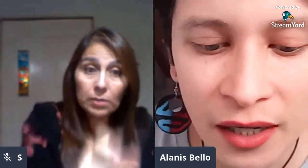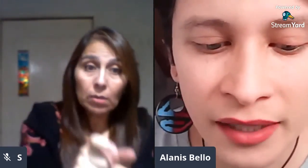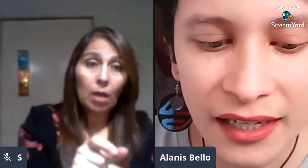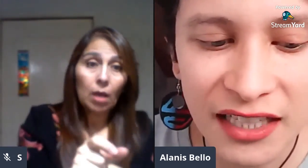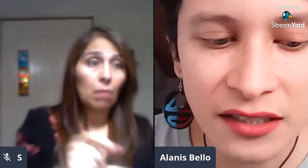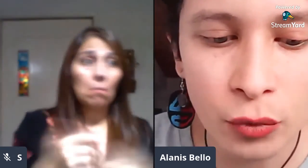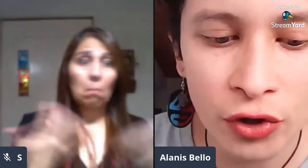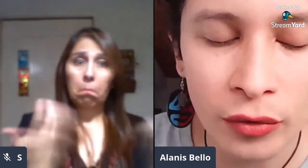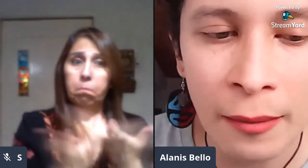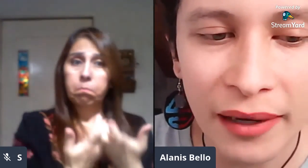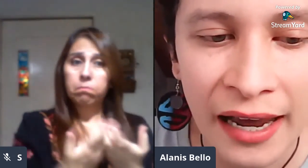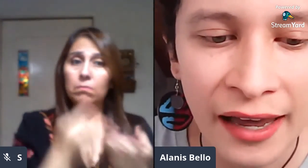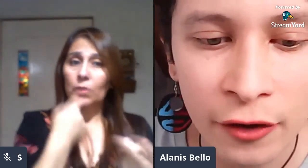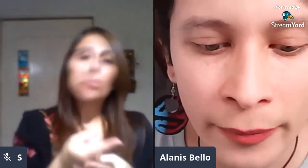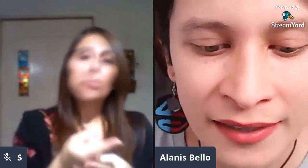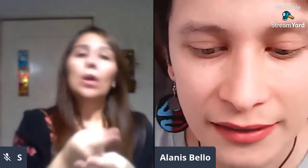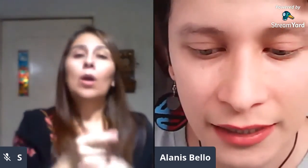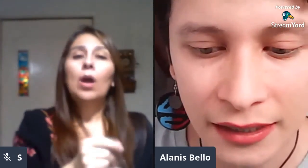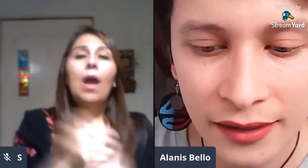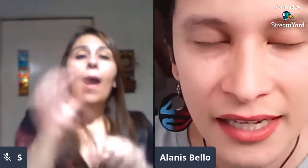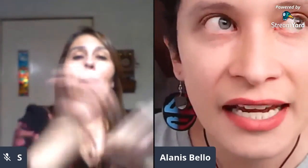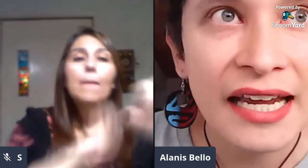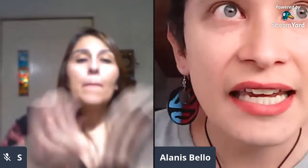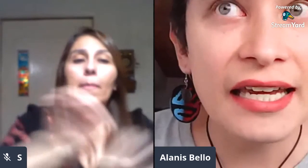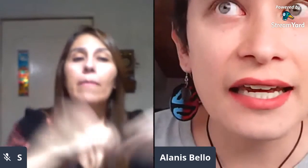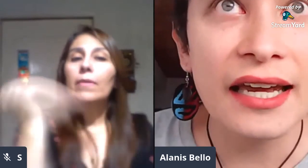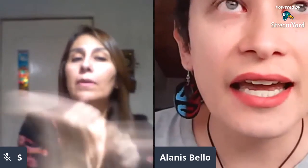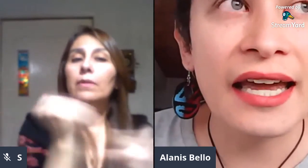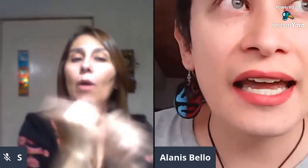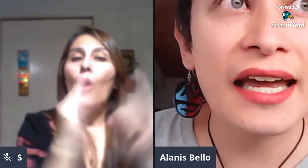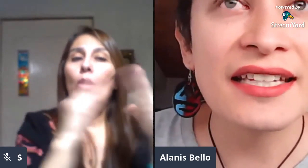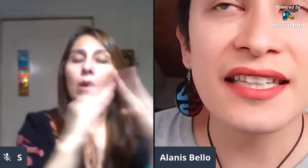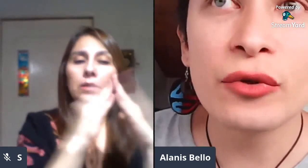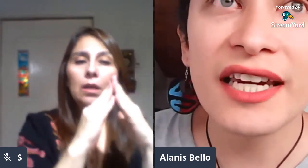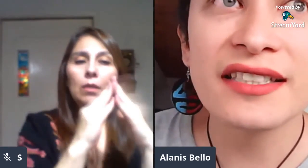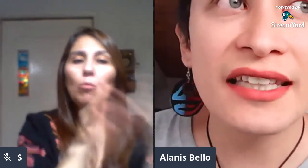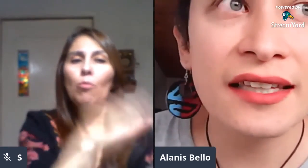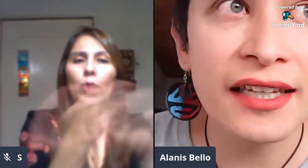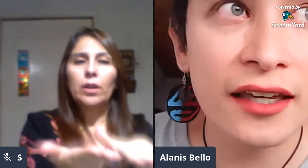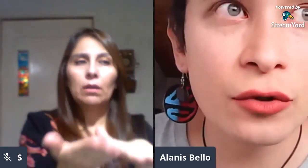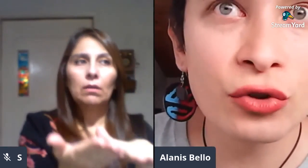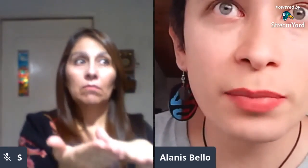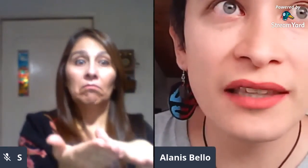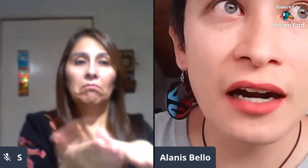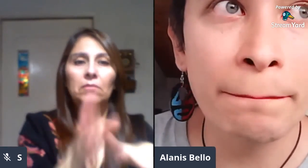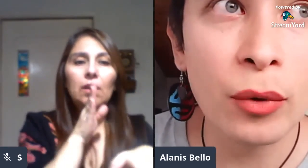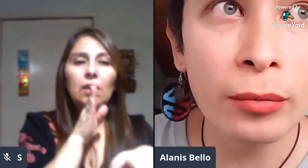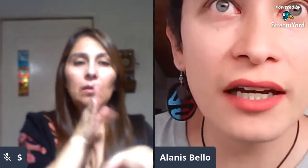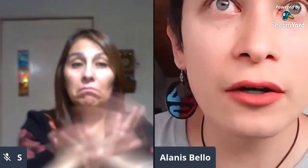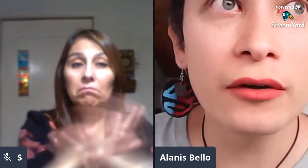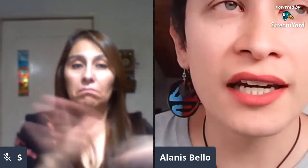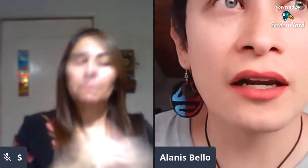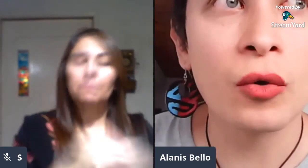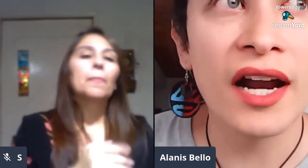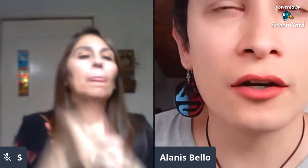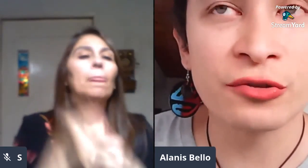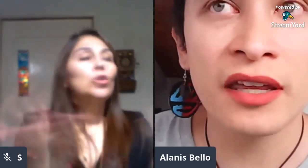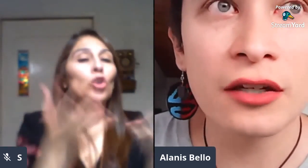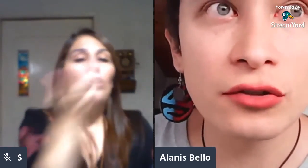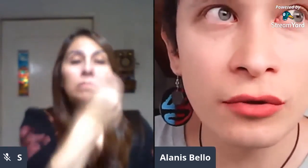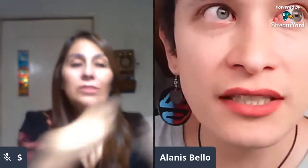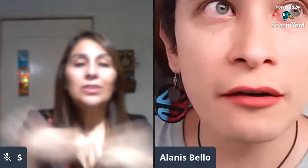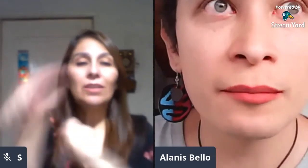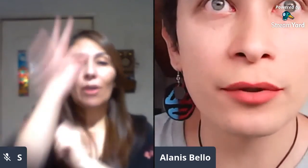dice solamente que se murió una empleada doméstica. Y esta mujer es atendida en un hospital público en el cual